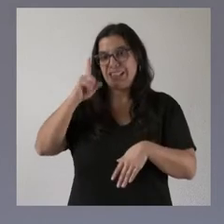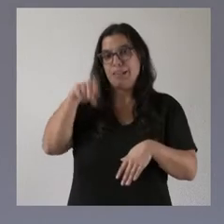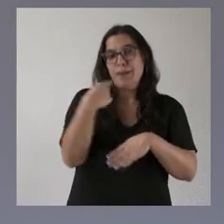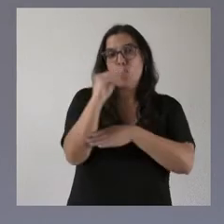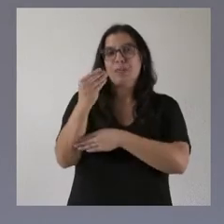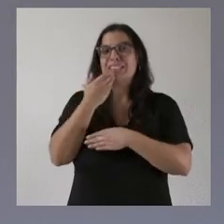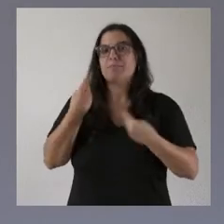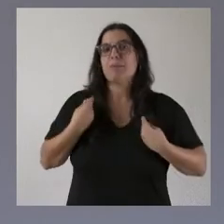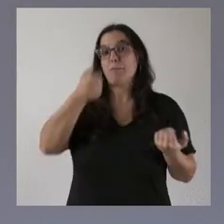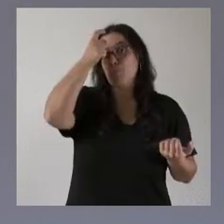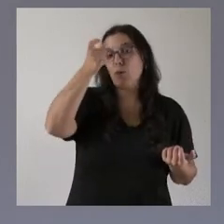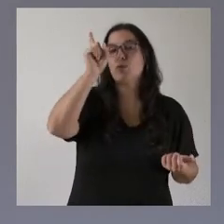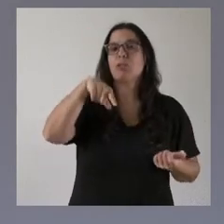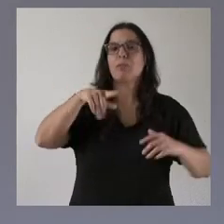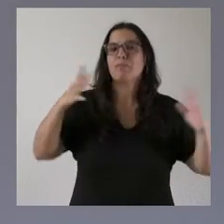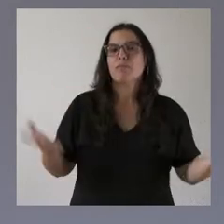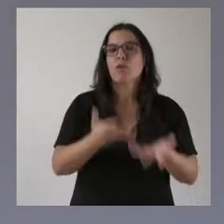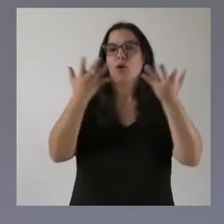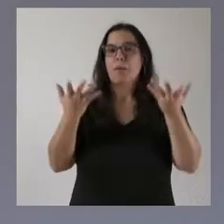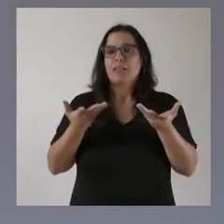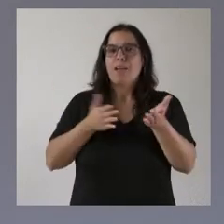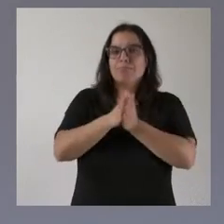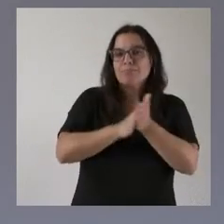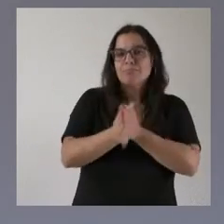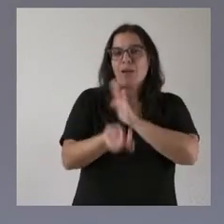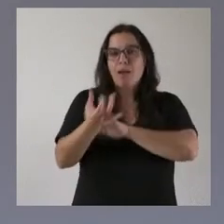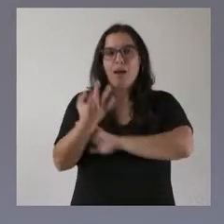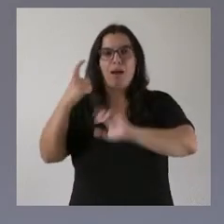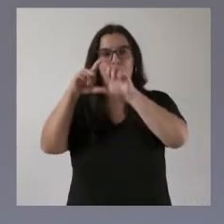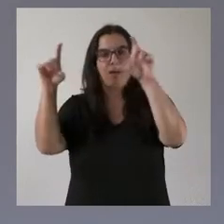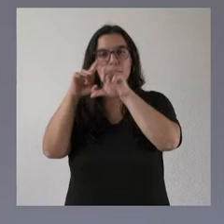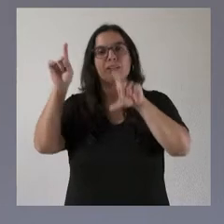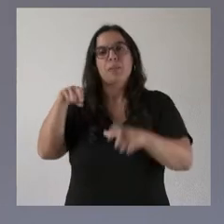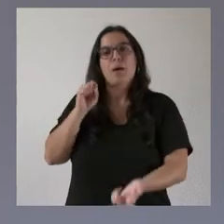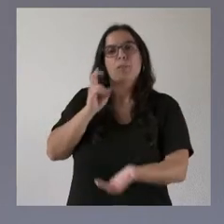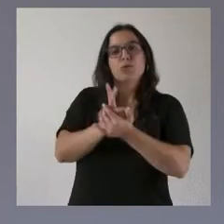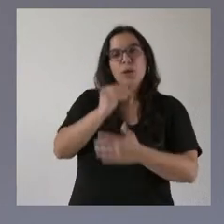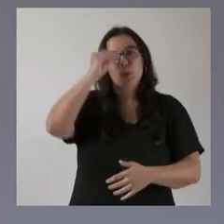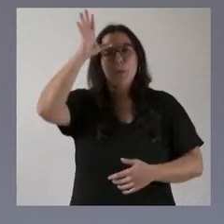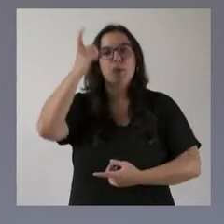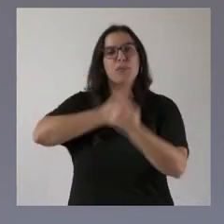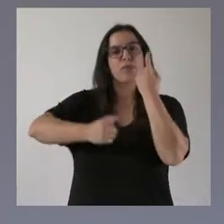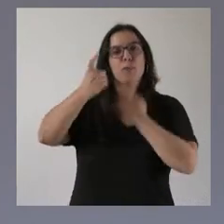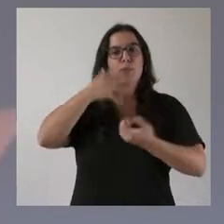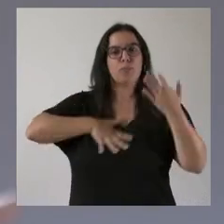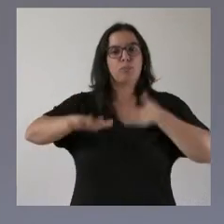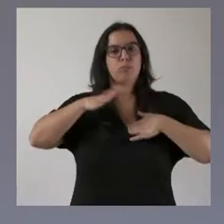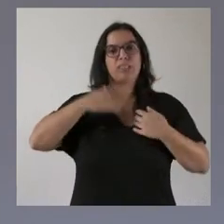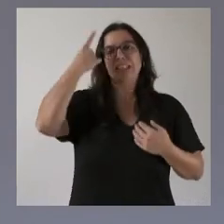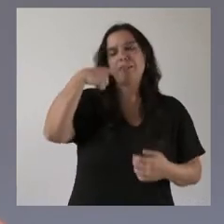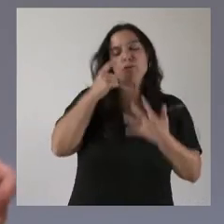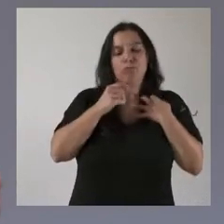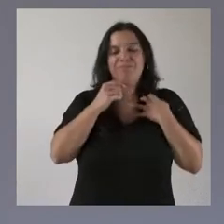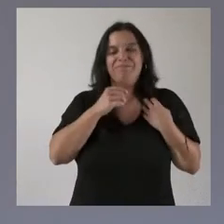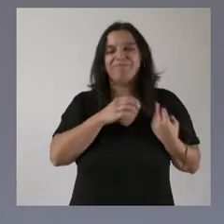rural y también fomentar el espíritu empresarial y apostar por el conocimiento e información del emprendimiento en